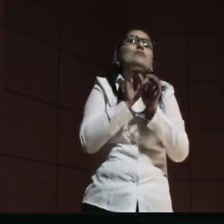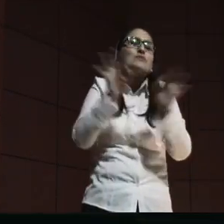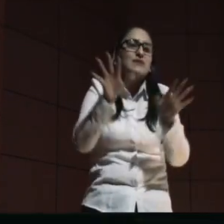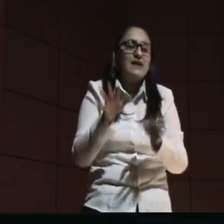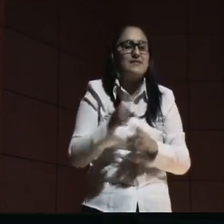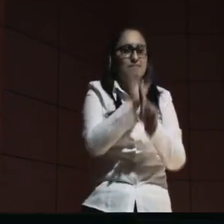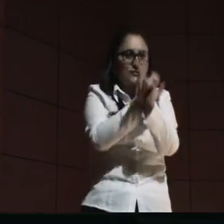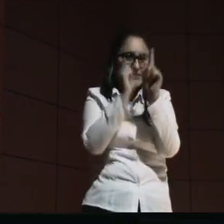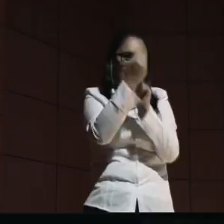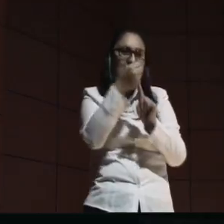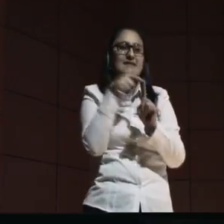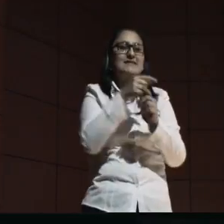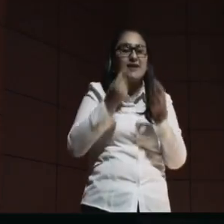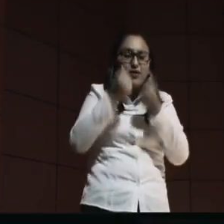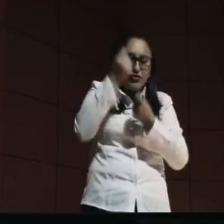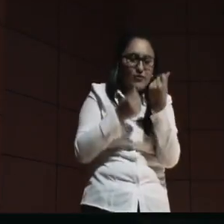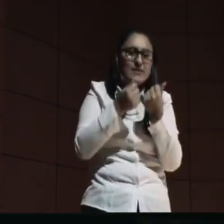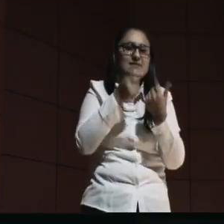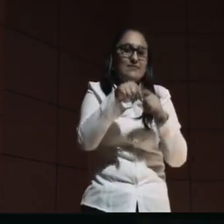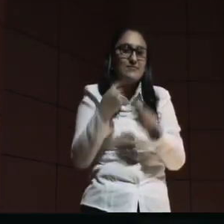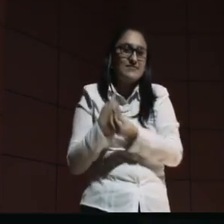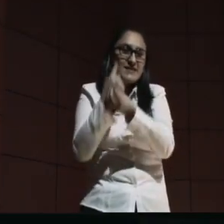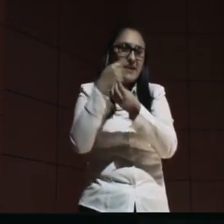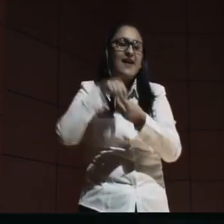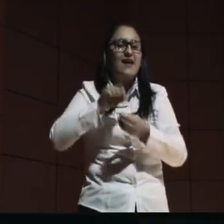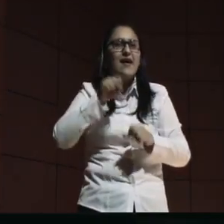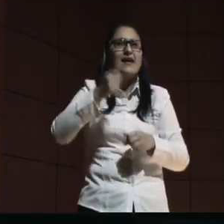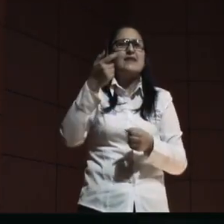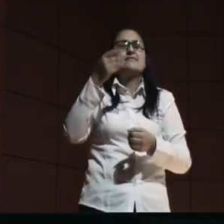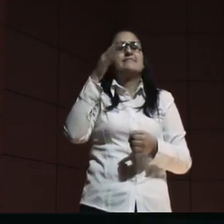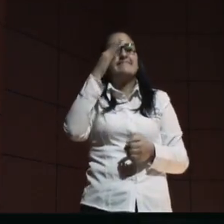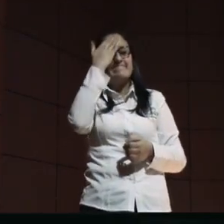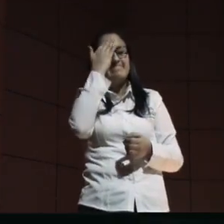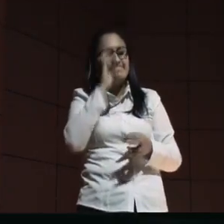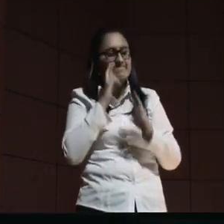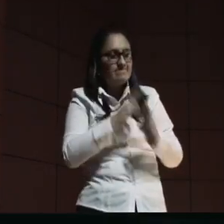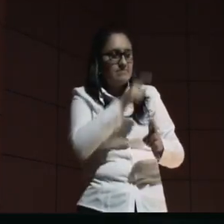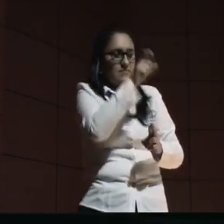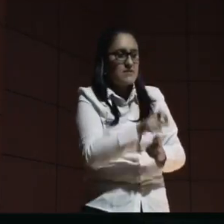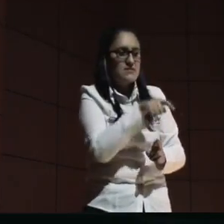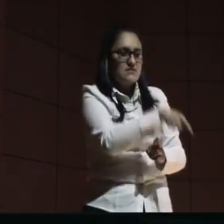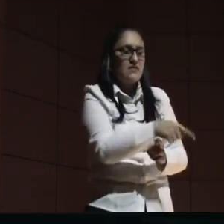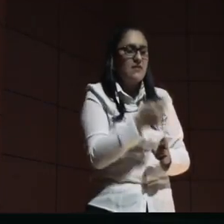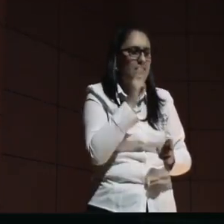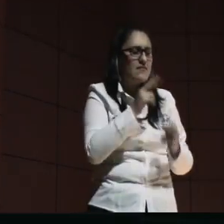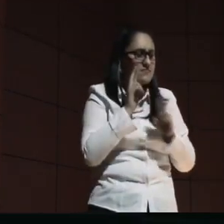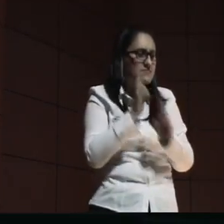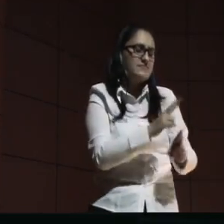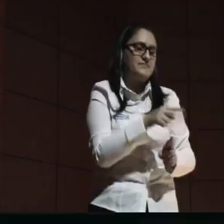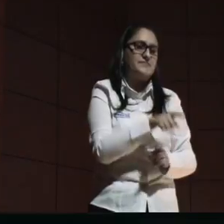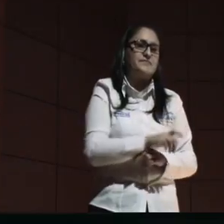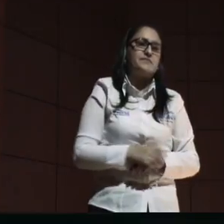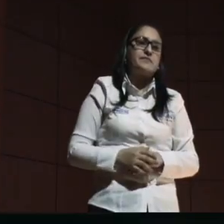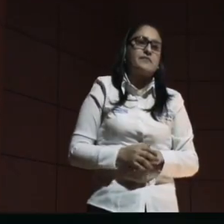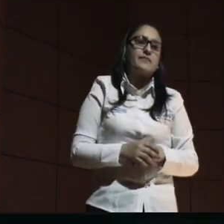sociales, económicas y políticas permitan tomar en consideración la voz de colectivos sin voz hasta épocas